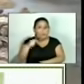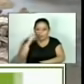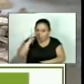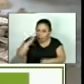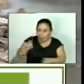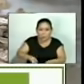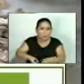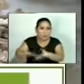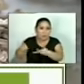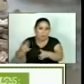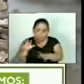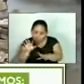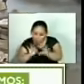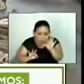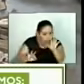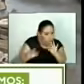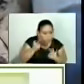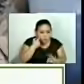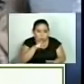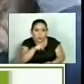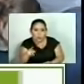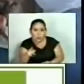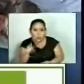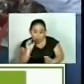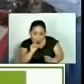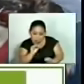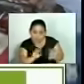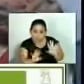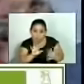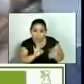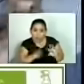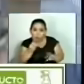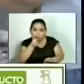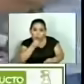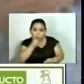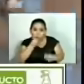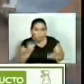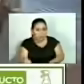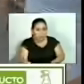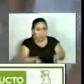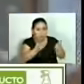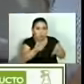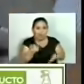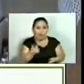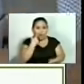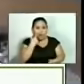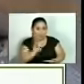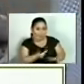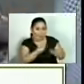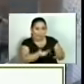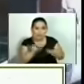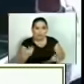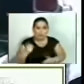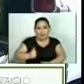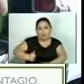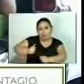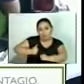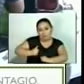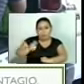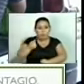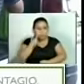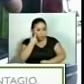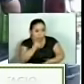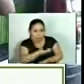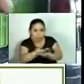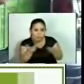la borda, seleccionaron los productos aún consumibles para poder entregarlos a los que están en primera línea de acción ante el combate de la